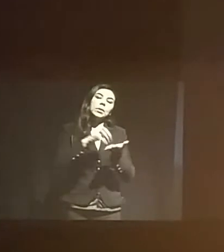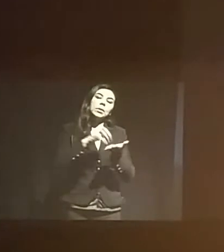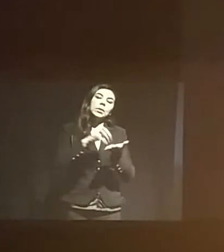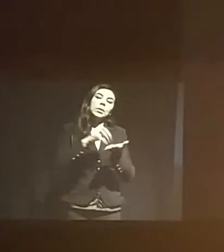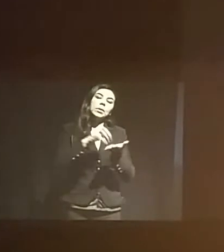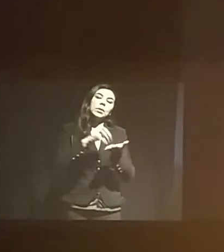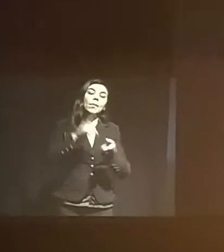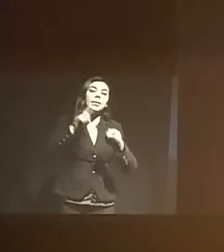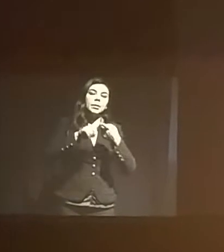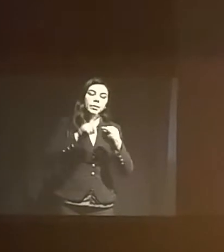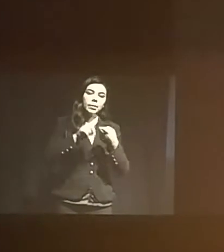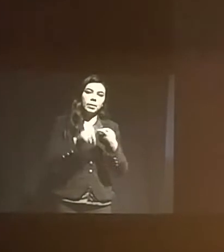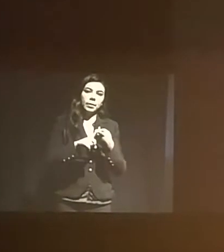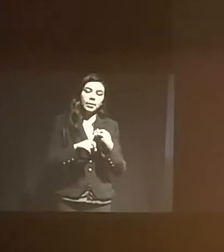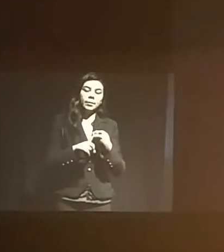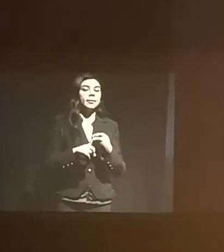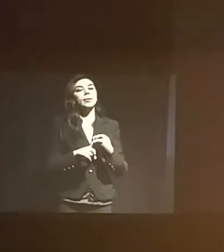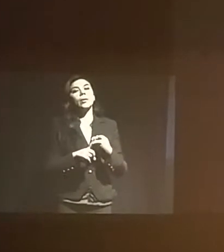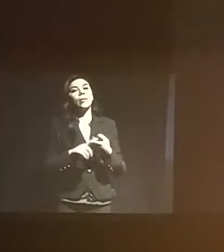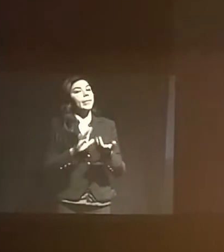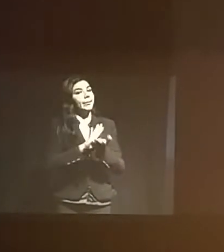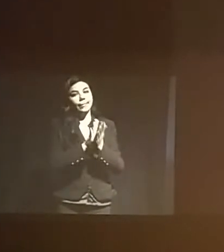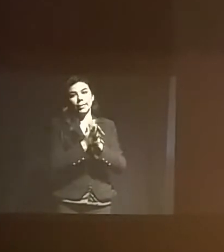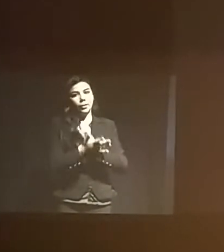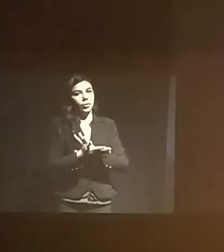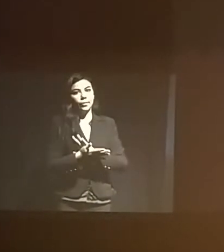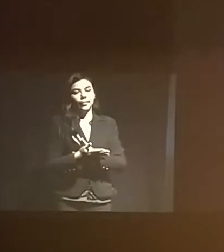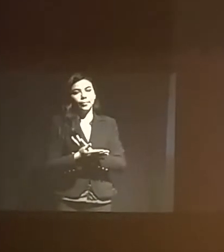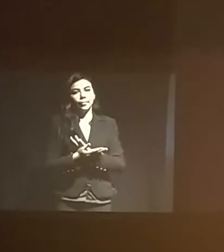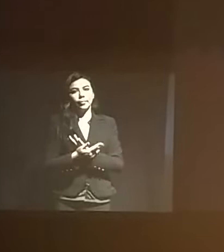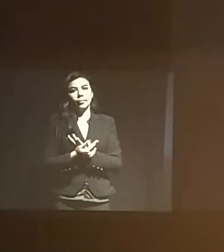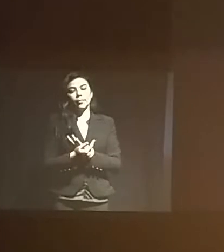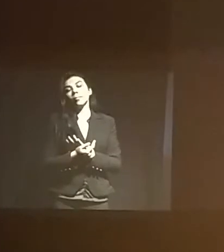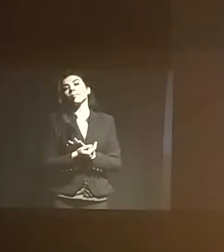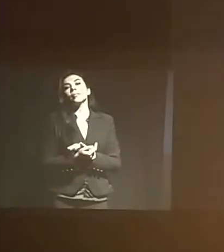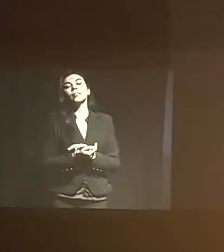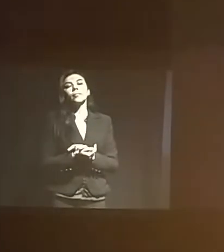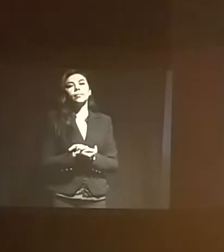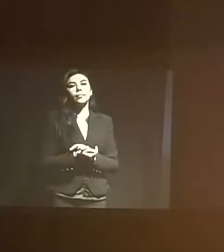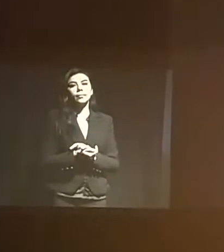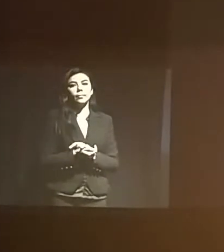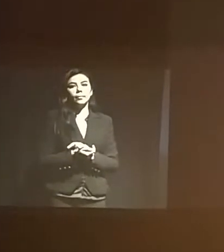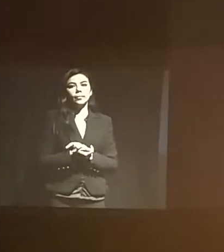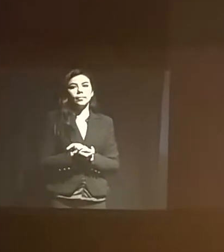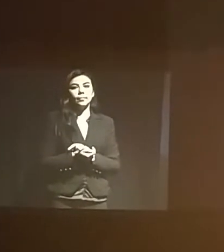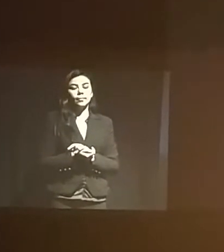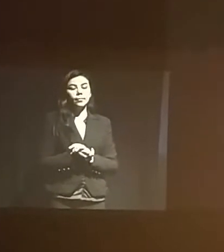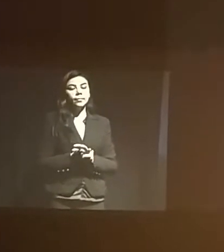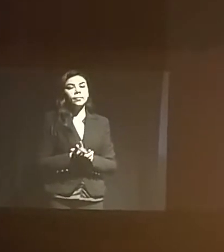accesible y participativa. Para todos. Hashtag para todos.